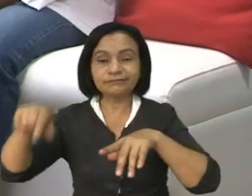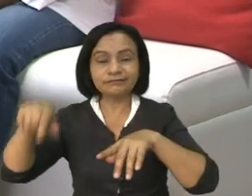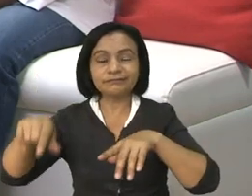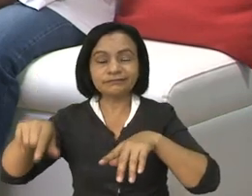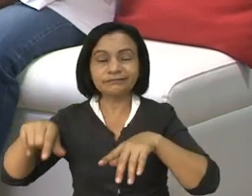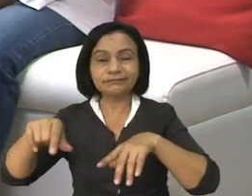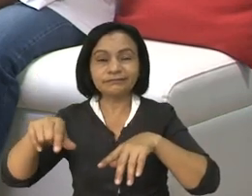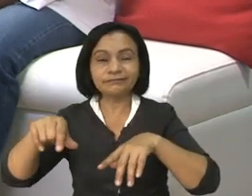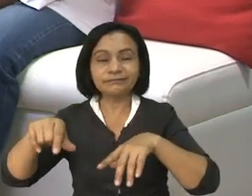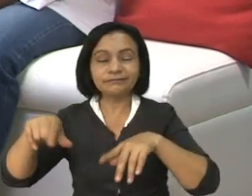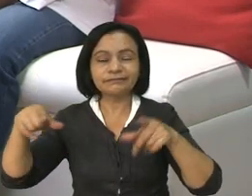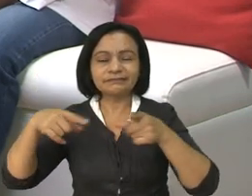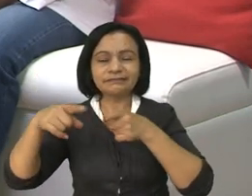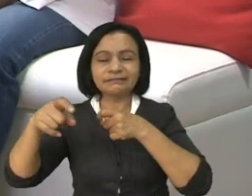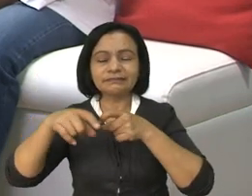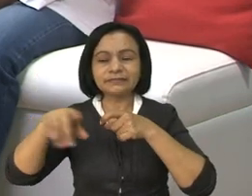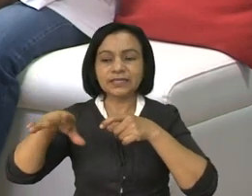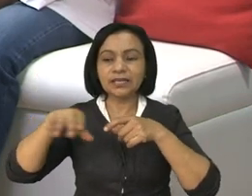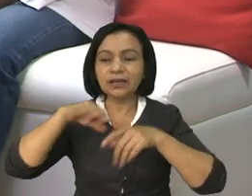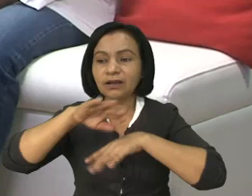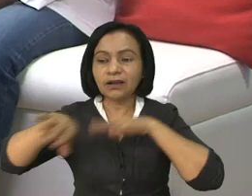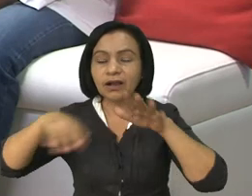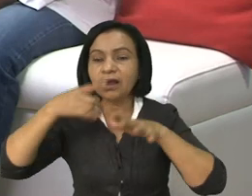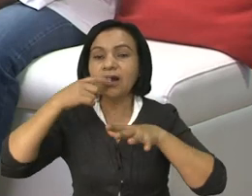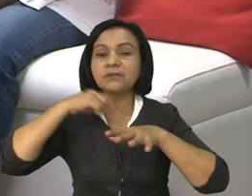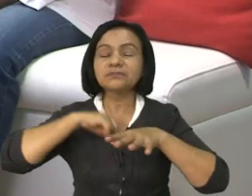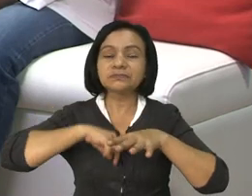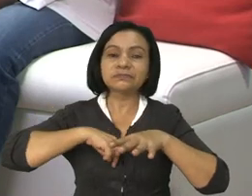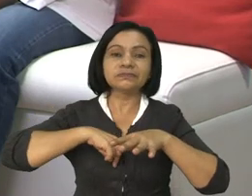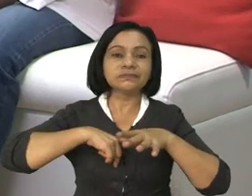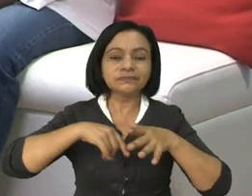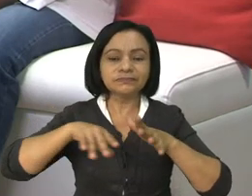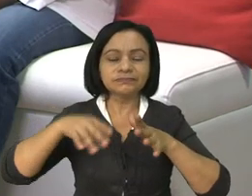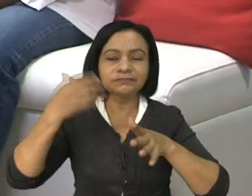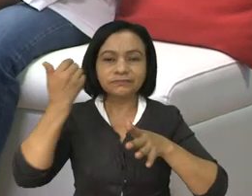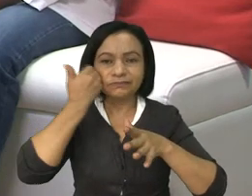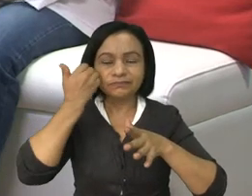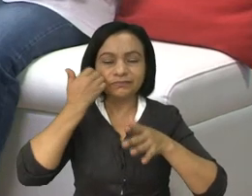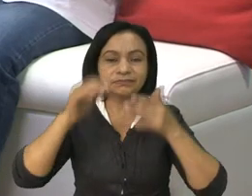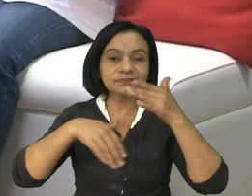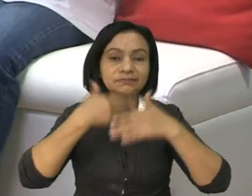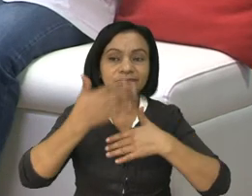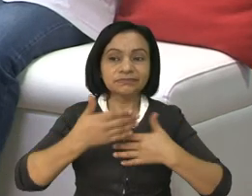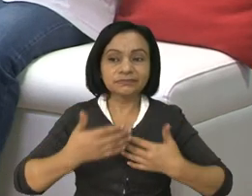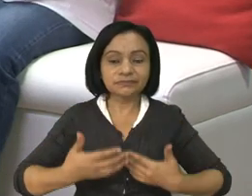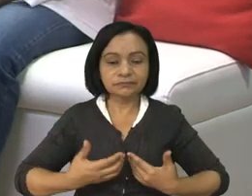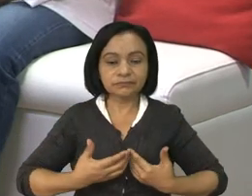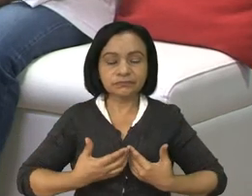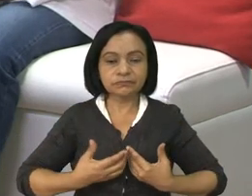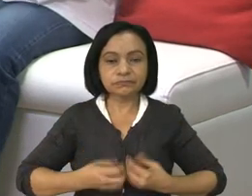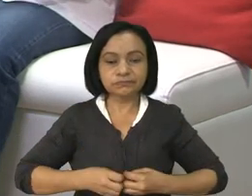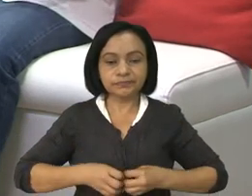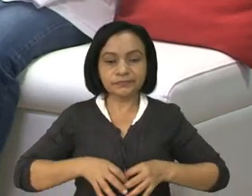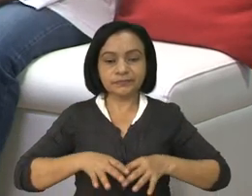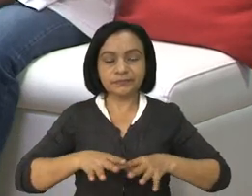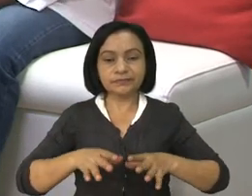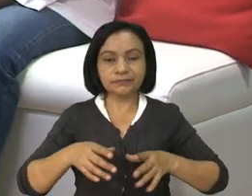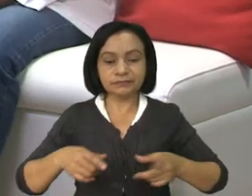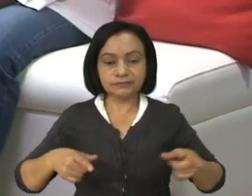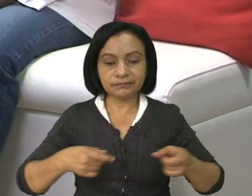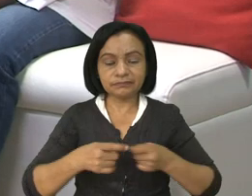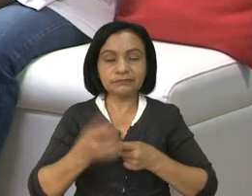estaba contaminada con parásitos, ellos lo ingirieron y entonces a nivel intestinal se hace la replicación y comienza